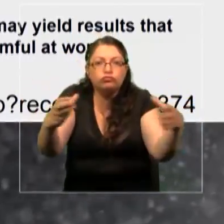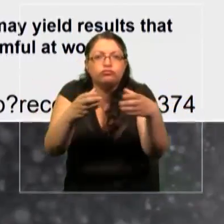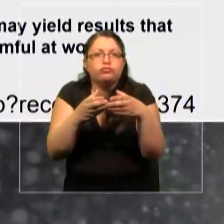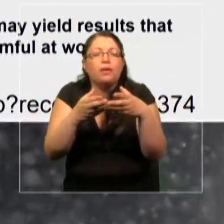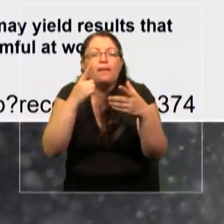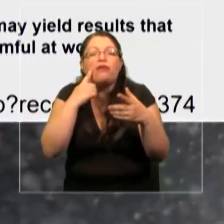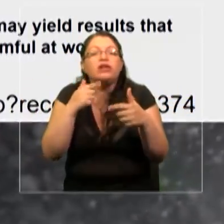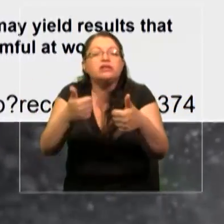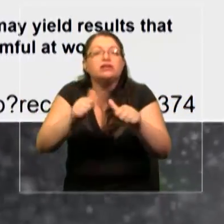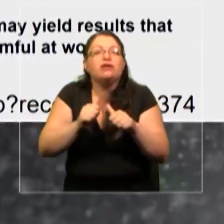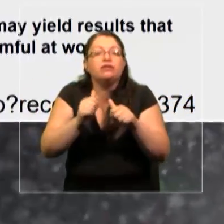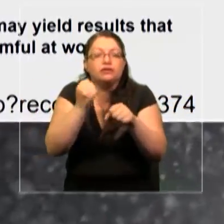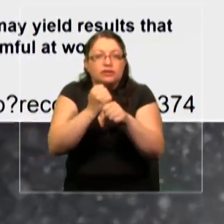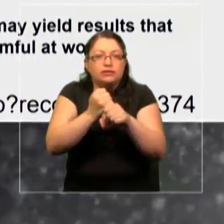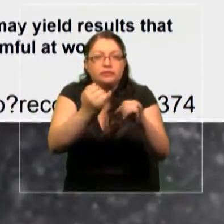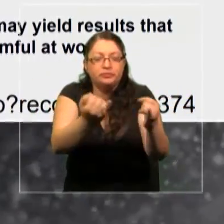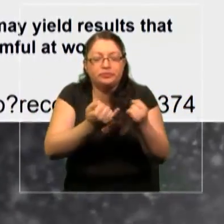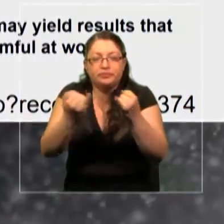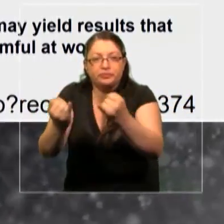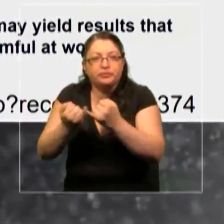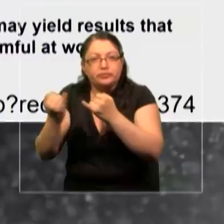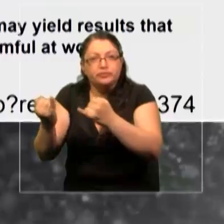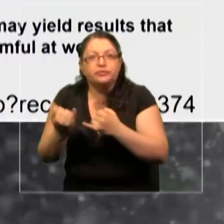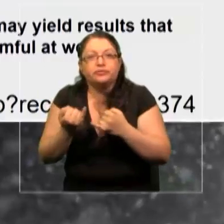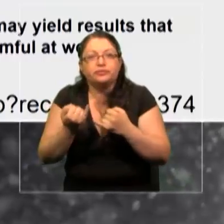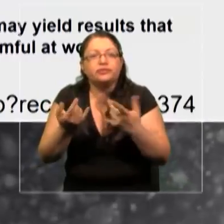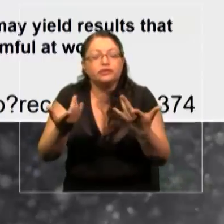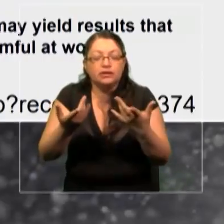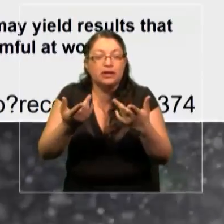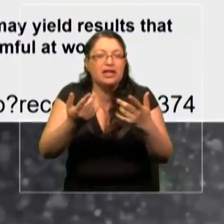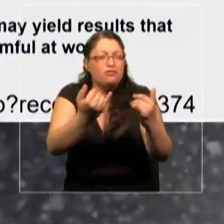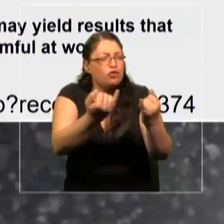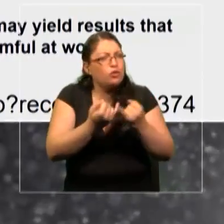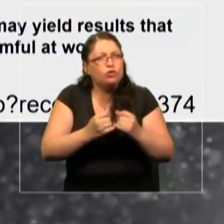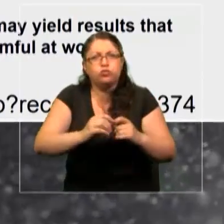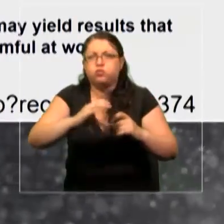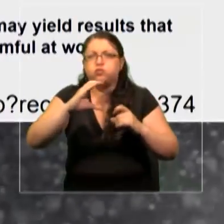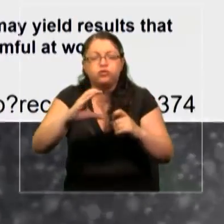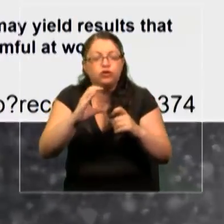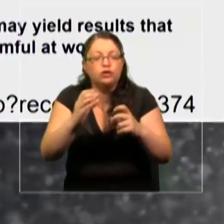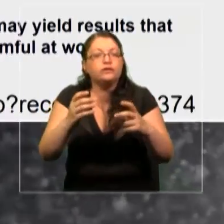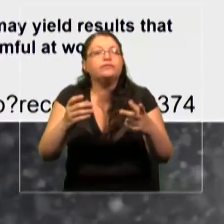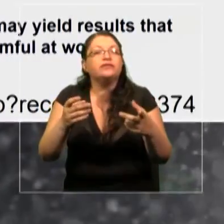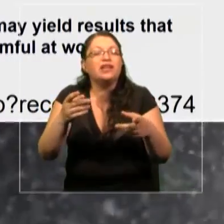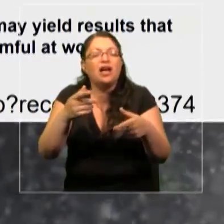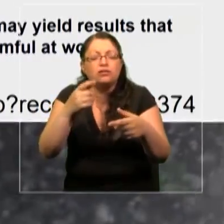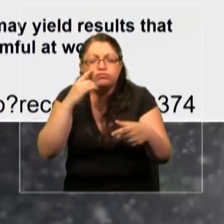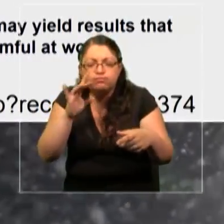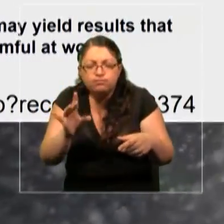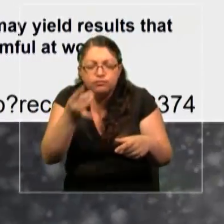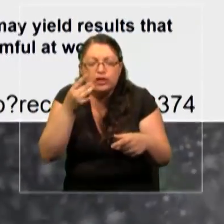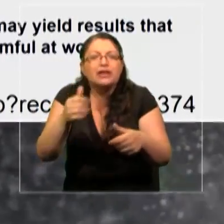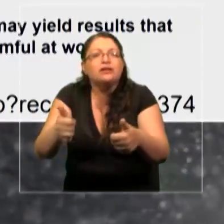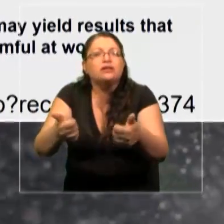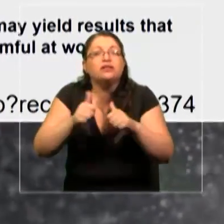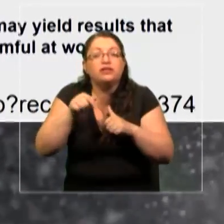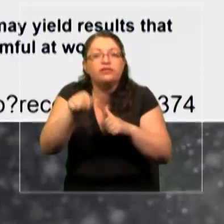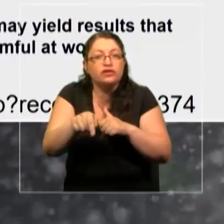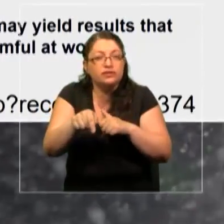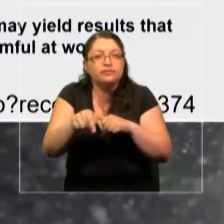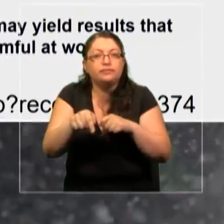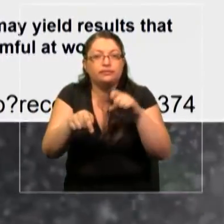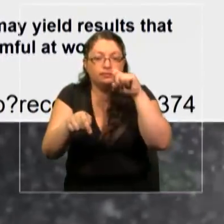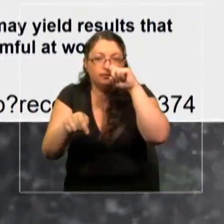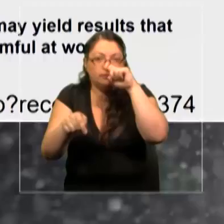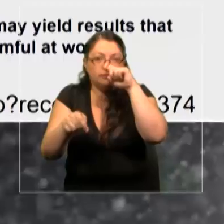con los datos. Analizando datos a gran escala, descubrieron que el desafío de esto no es el